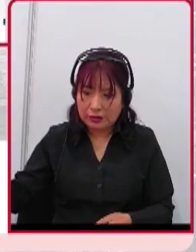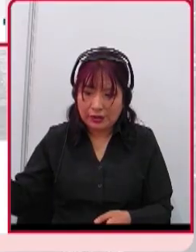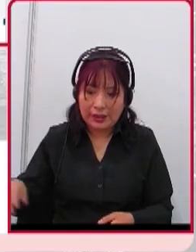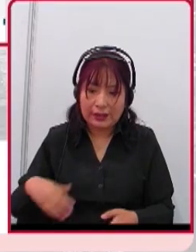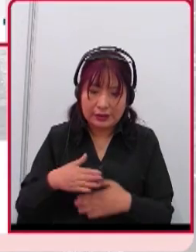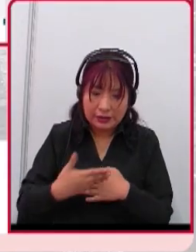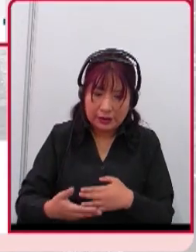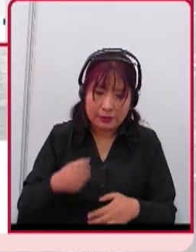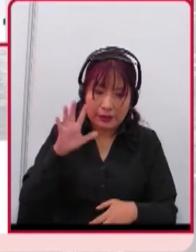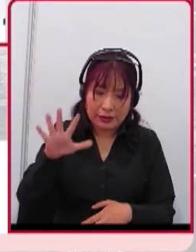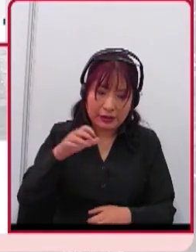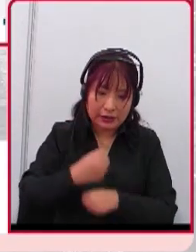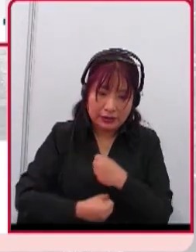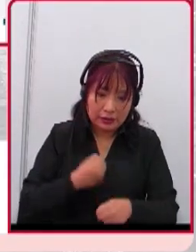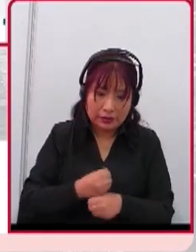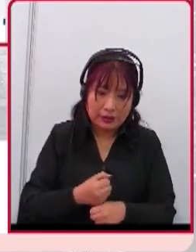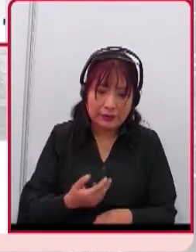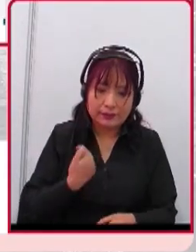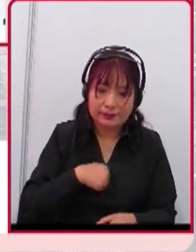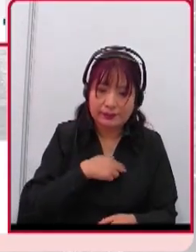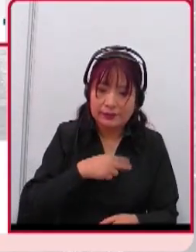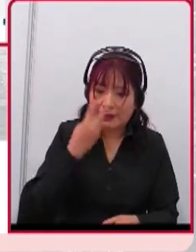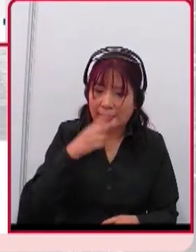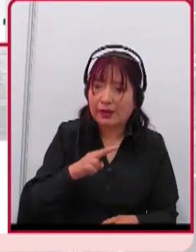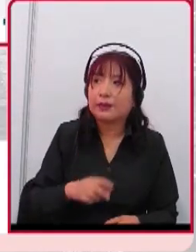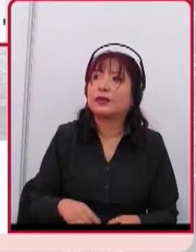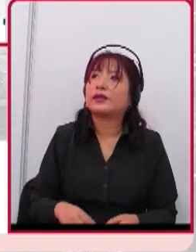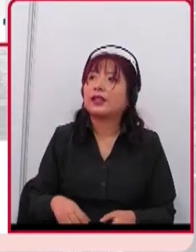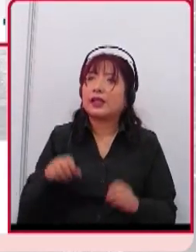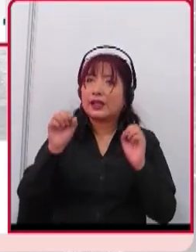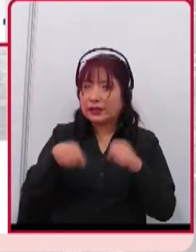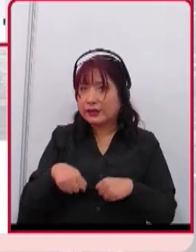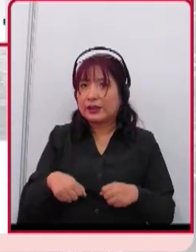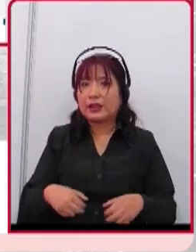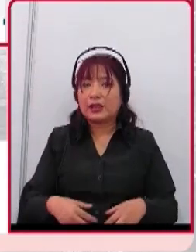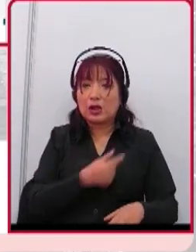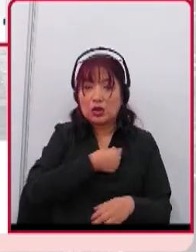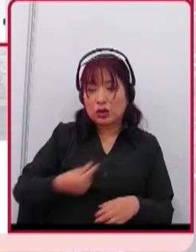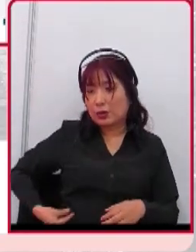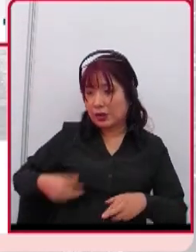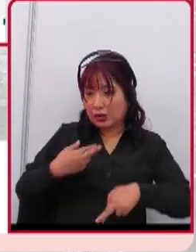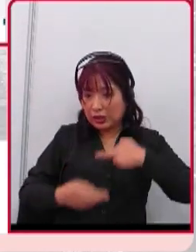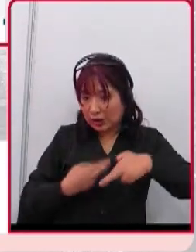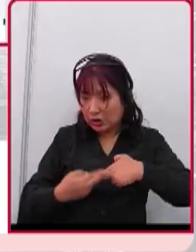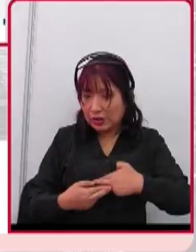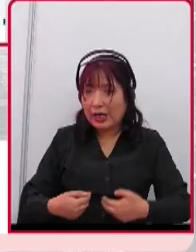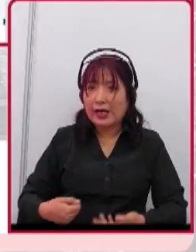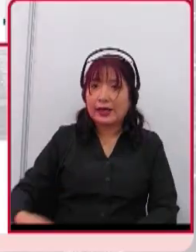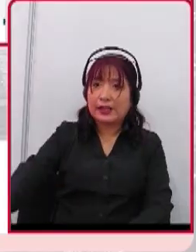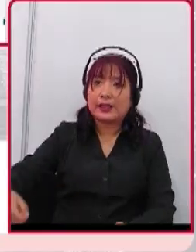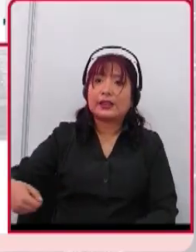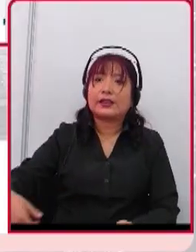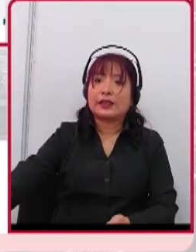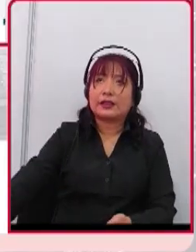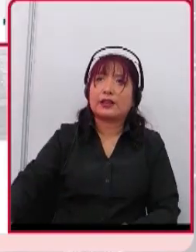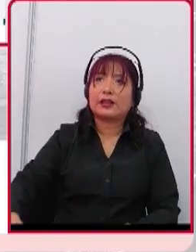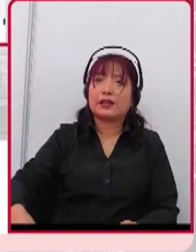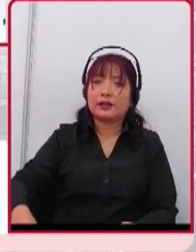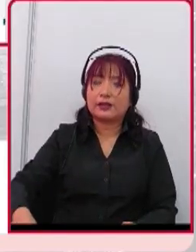reciben canon, reciben regalías producto de la actividad minera, sin embargo, no se visibiliza justamente en obras